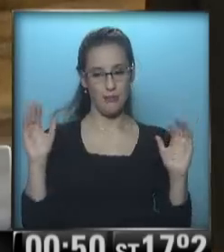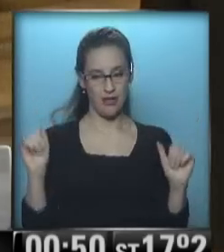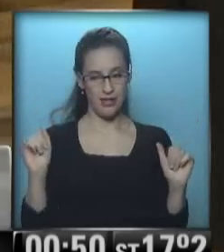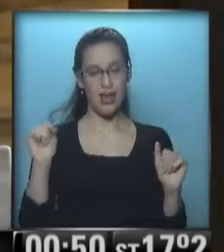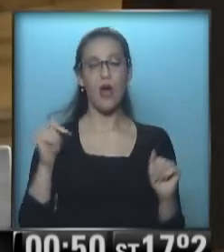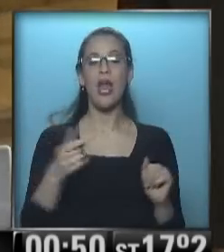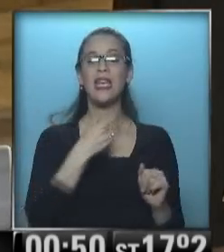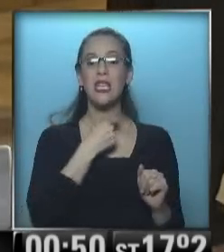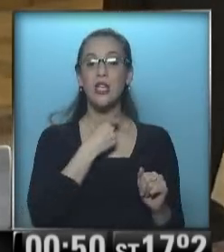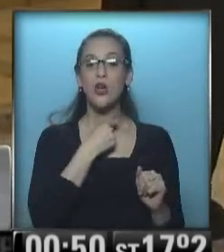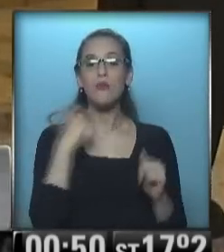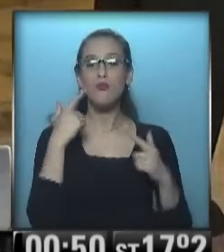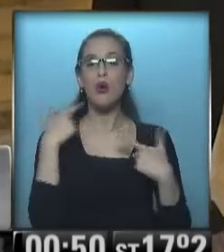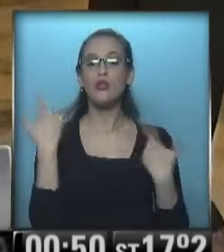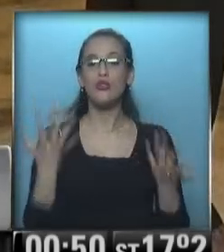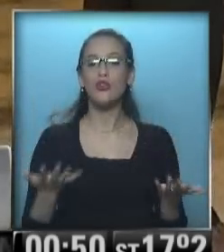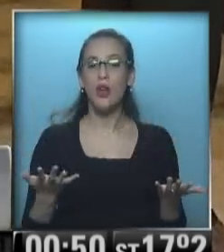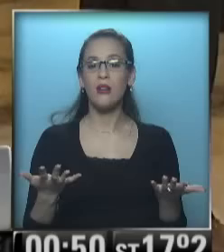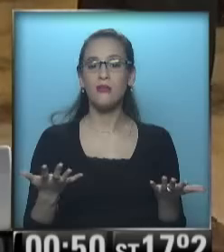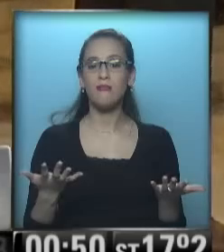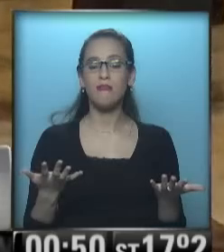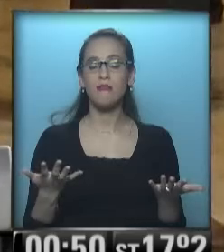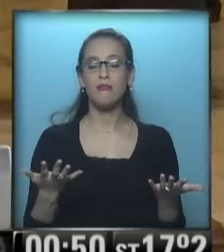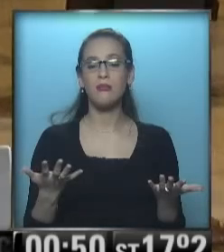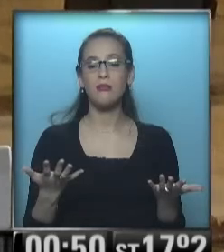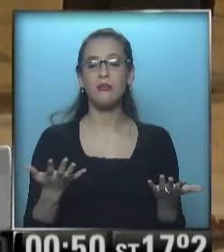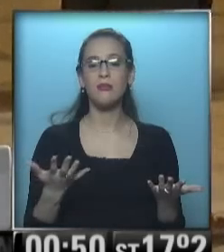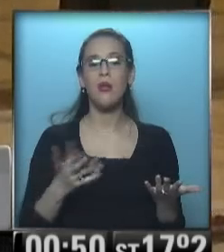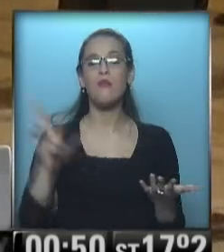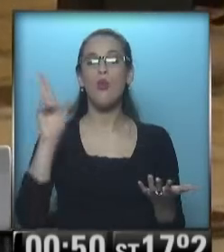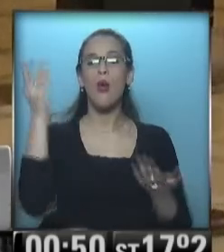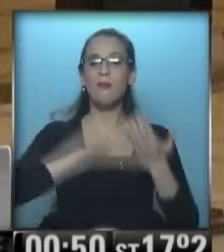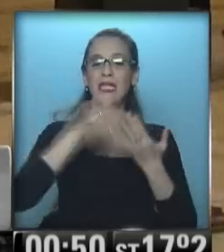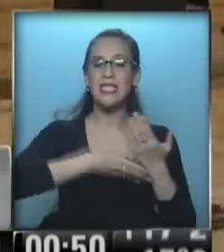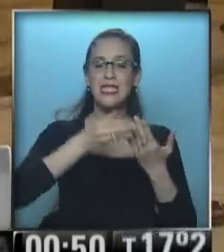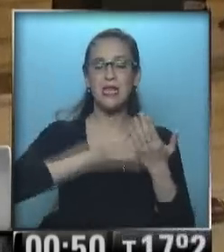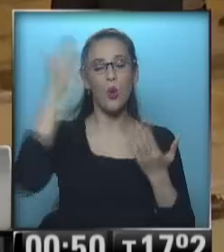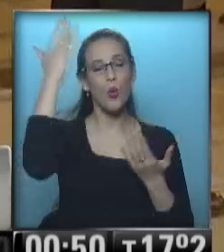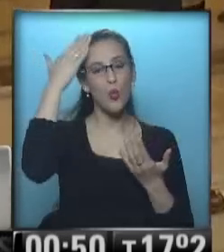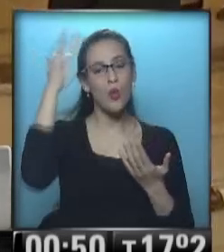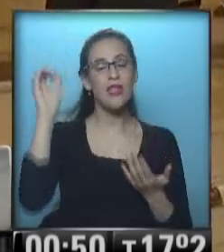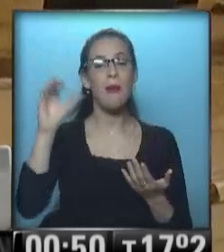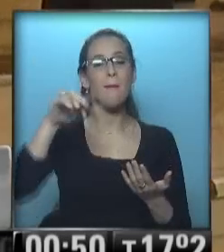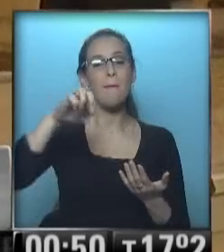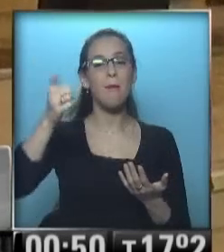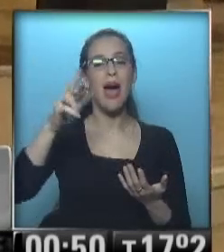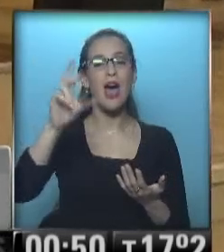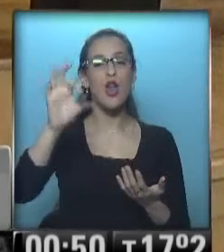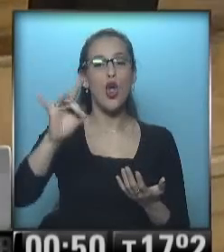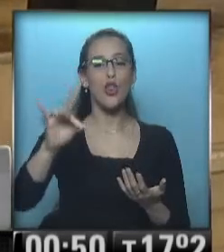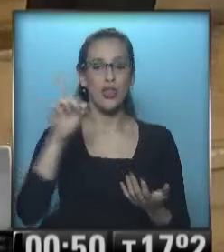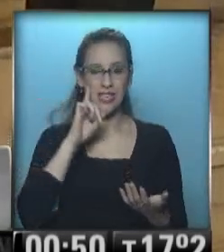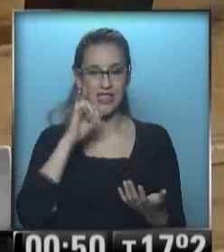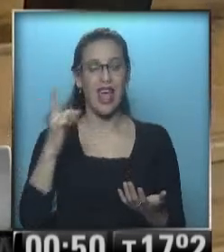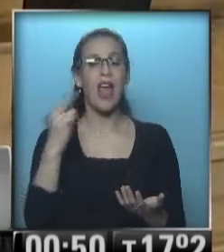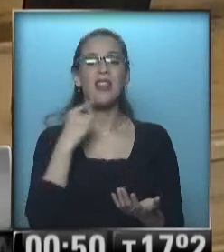ustedes lo que expresaron sobre él la ministra de Cultura, Teresa Parodi, que lo calificó como un nacido